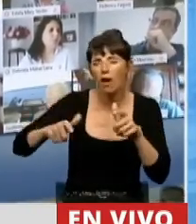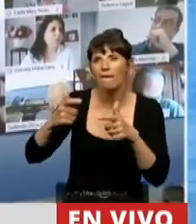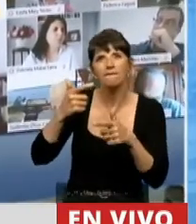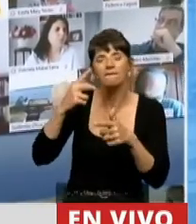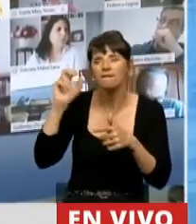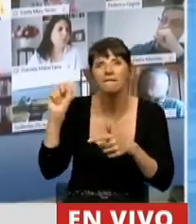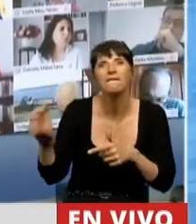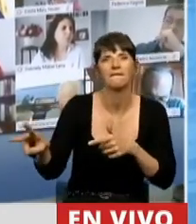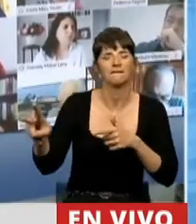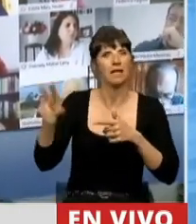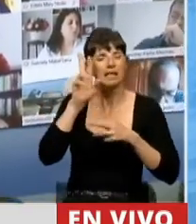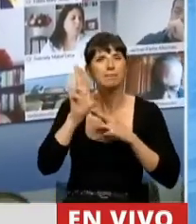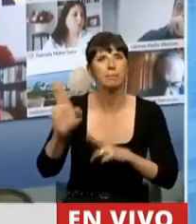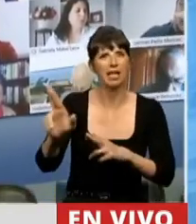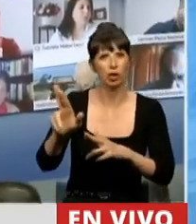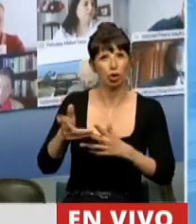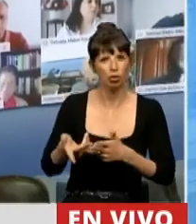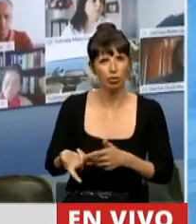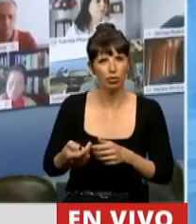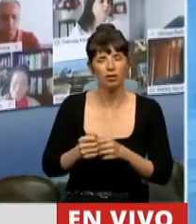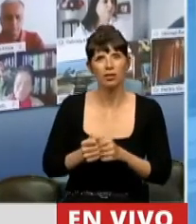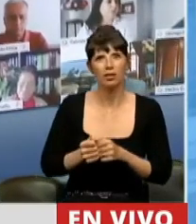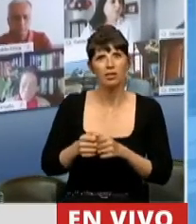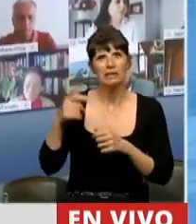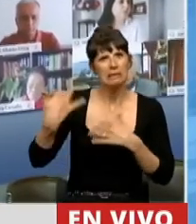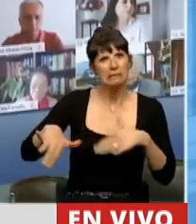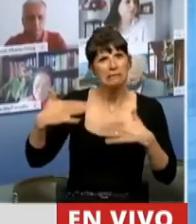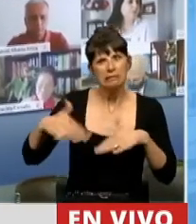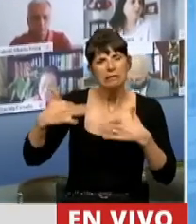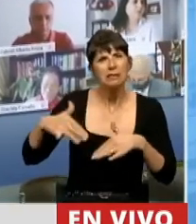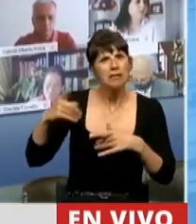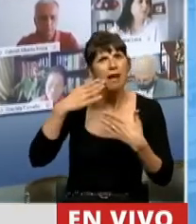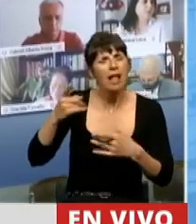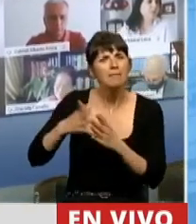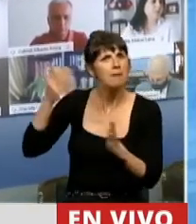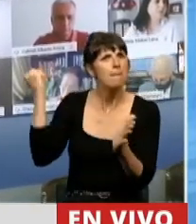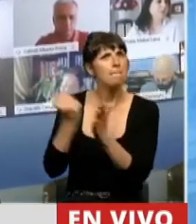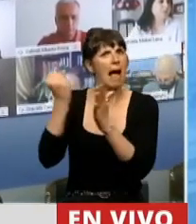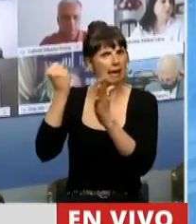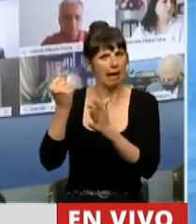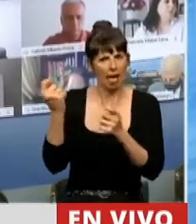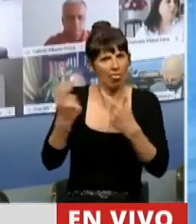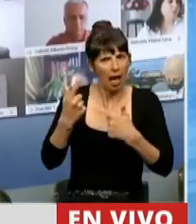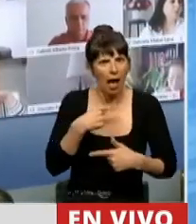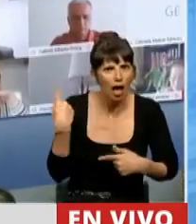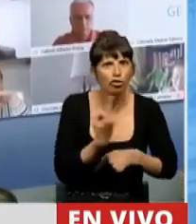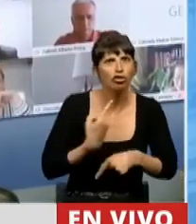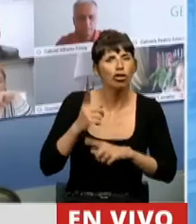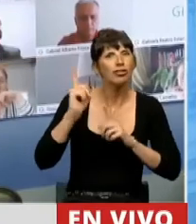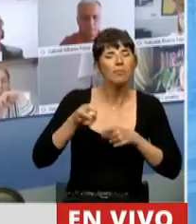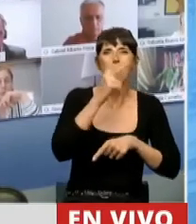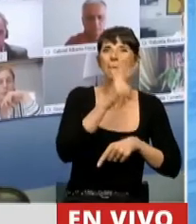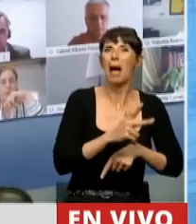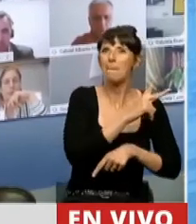en todos. Tan honda fue su huella que el mismo Papa Francisco llamó a su familia para